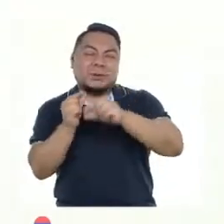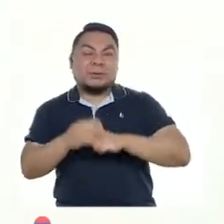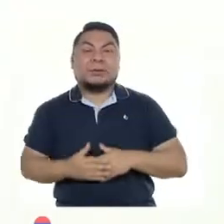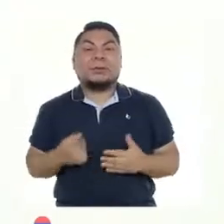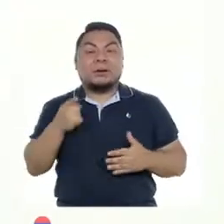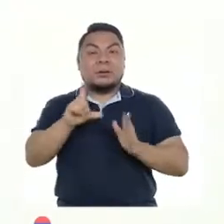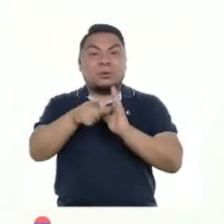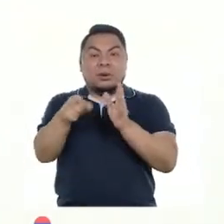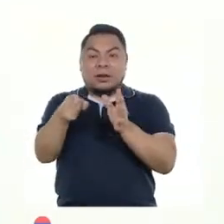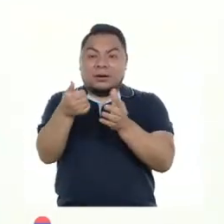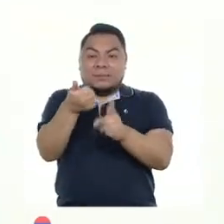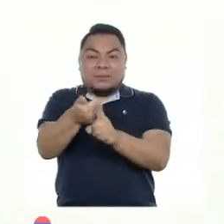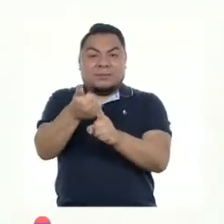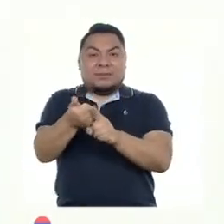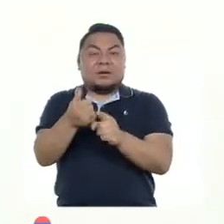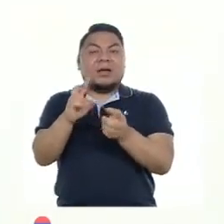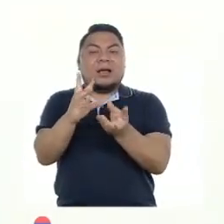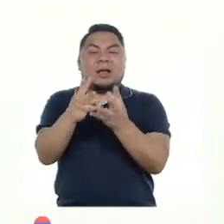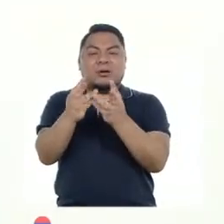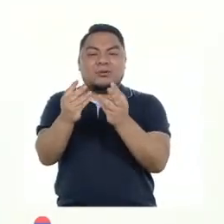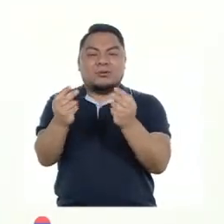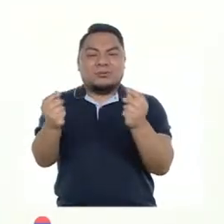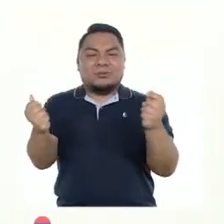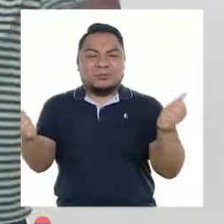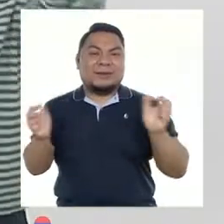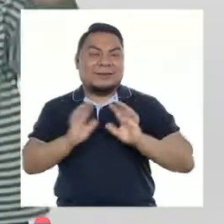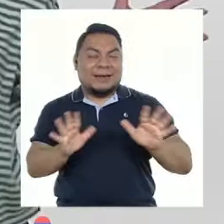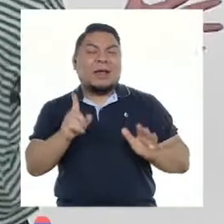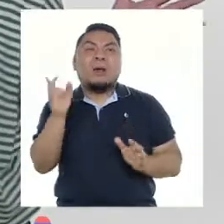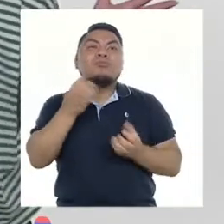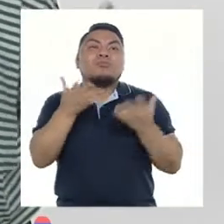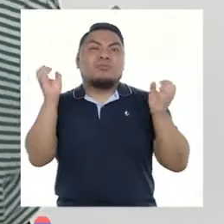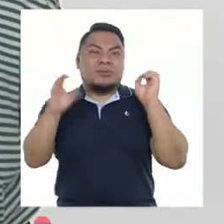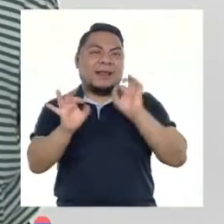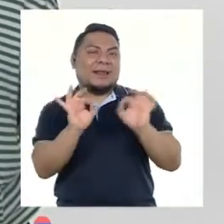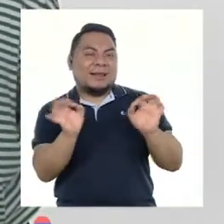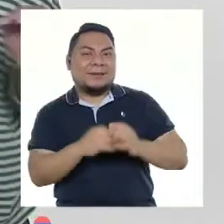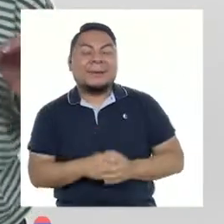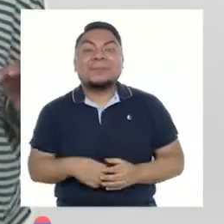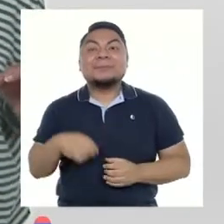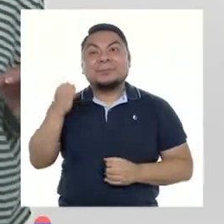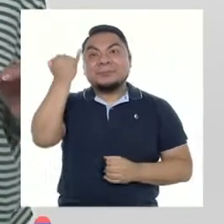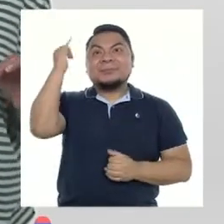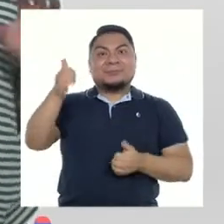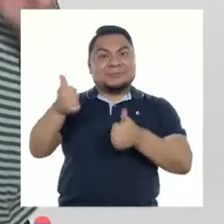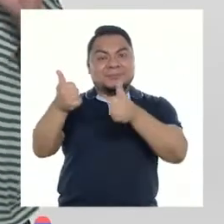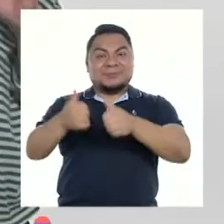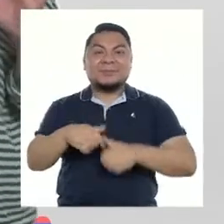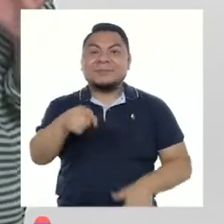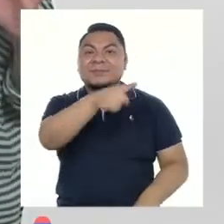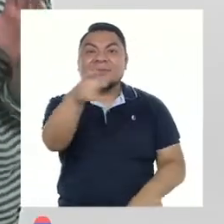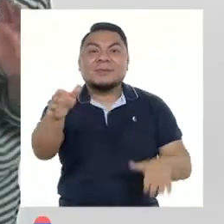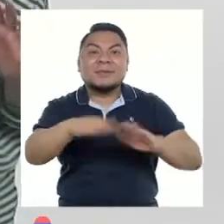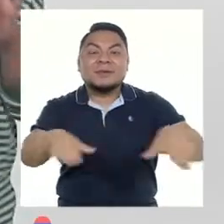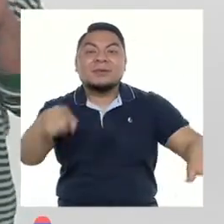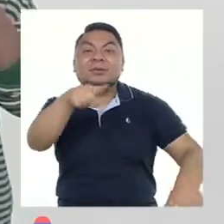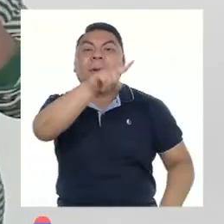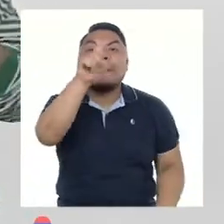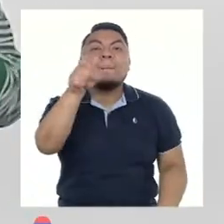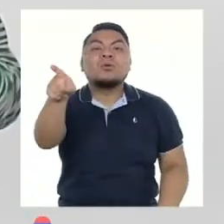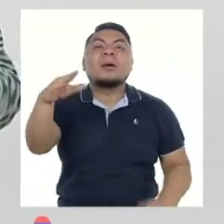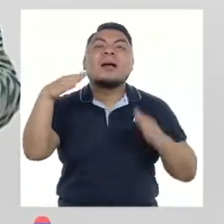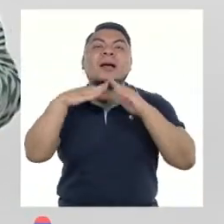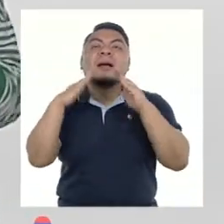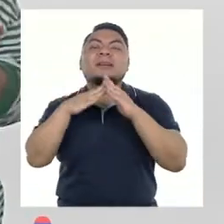se descompongan, así no hay mucho que botar. ¡Grandes ideas! Niñas y niños, pregunten en casa